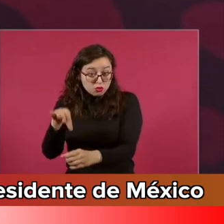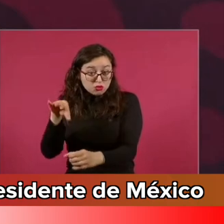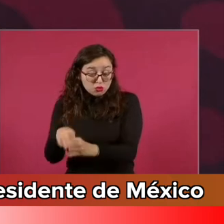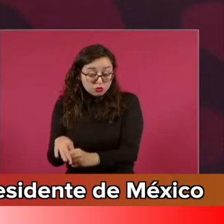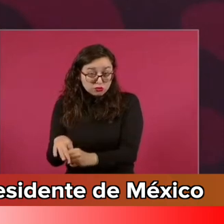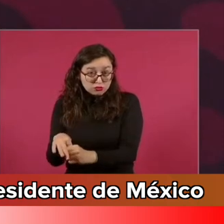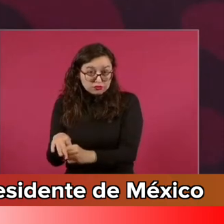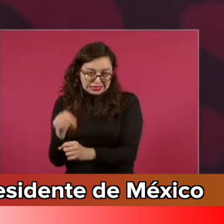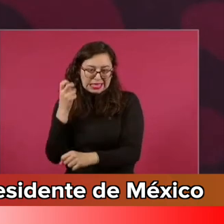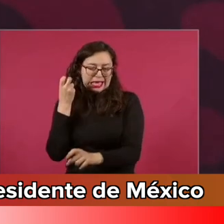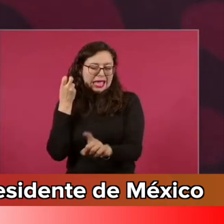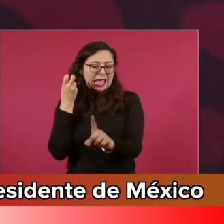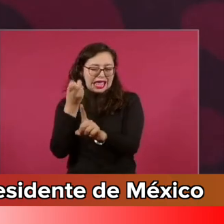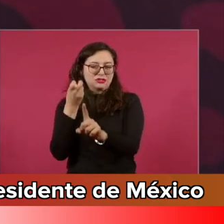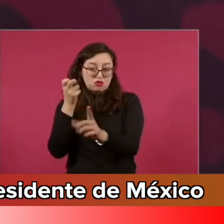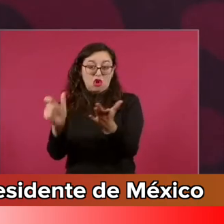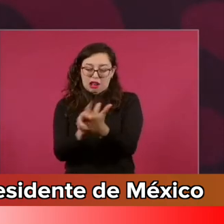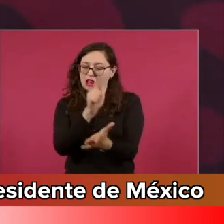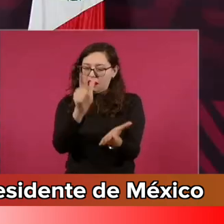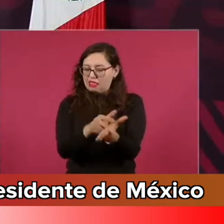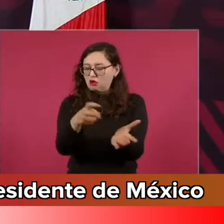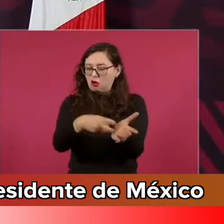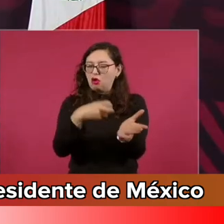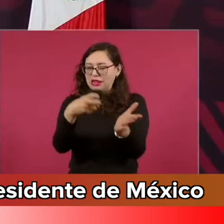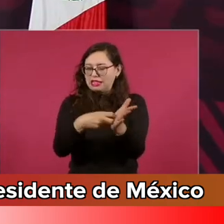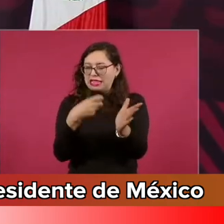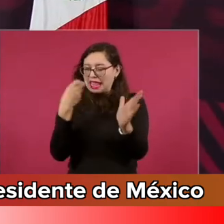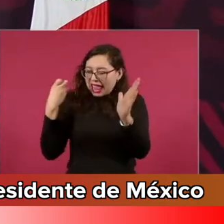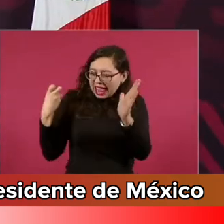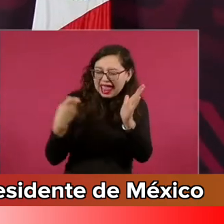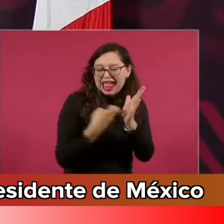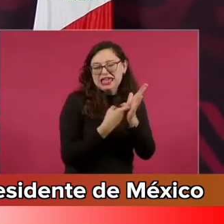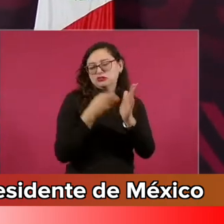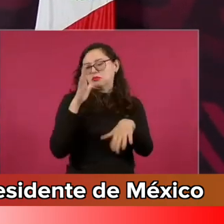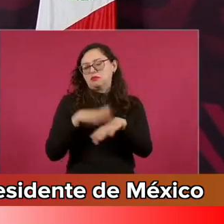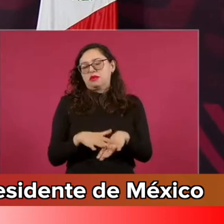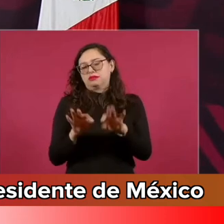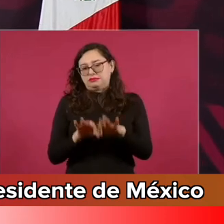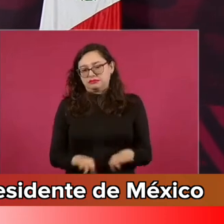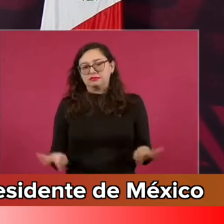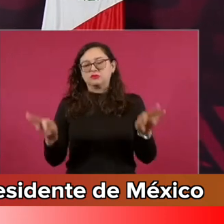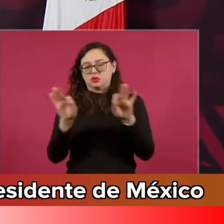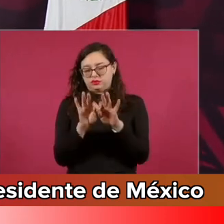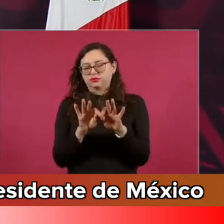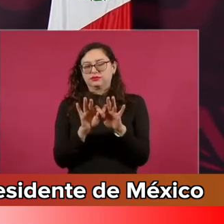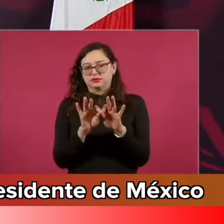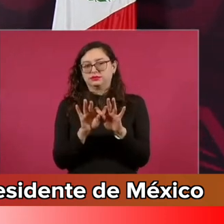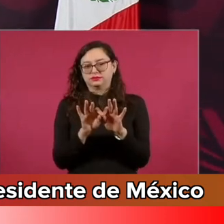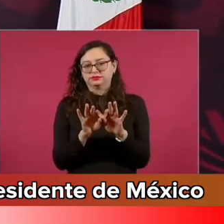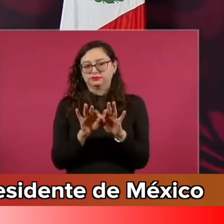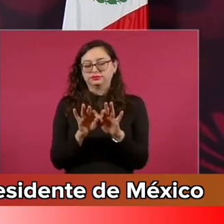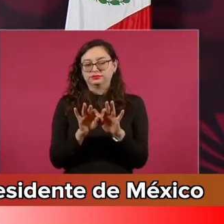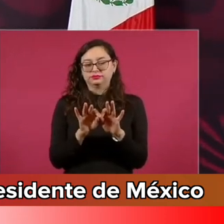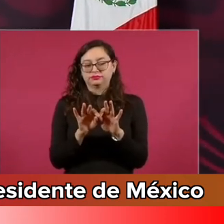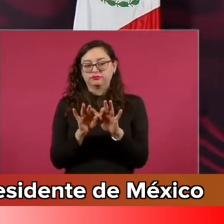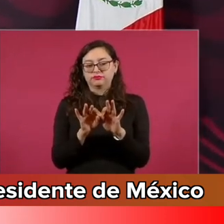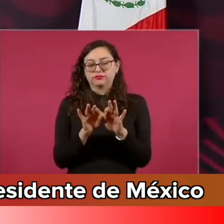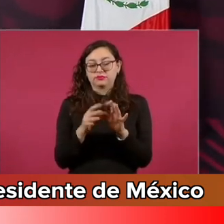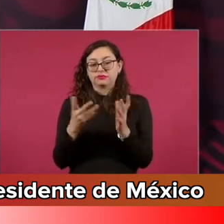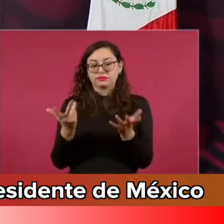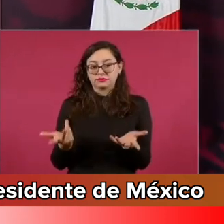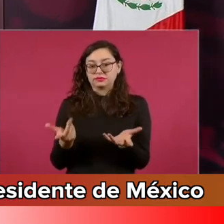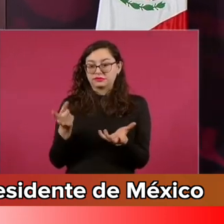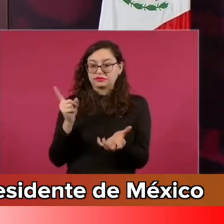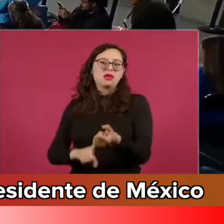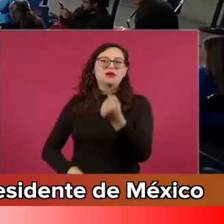construyó una narrativa endeble, pero suficiente para sus seguidores, en la cual dio por hecho que los corruptos jueces y